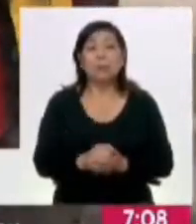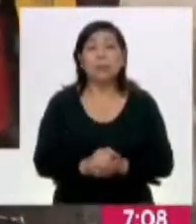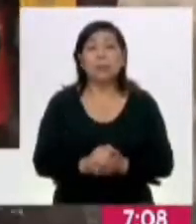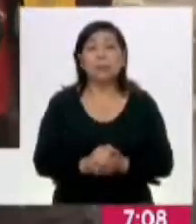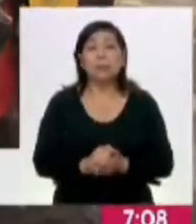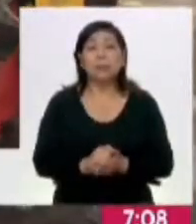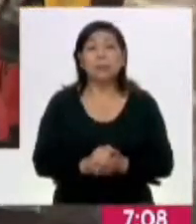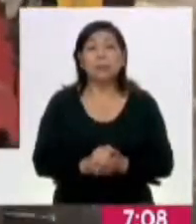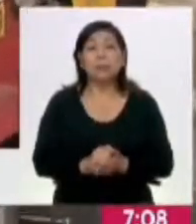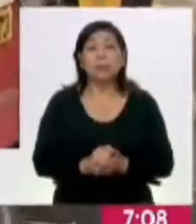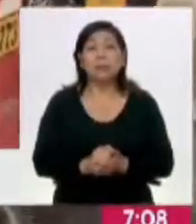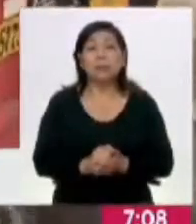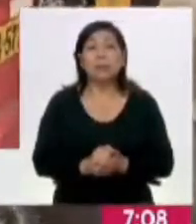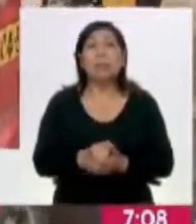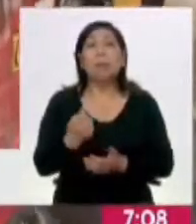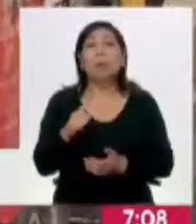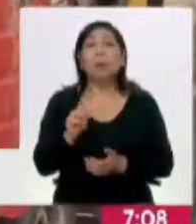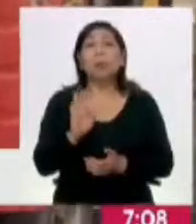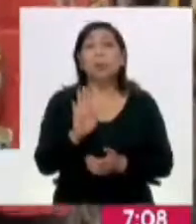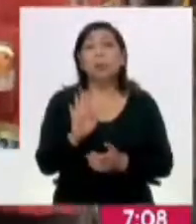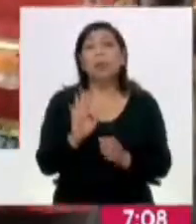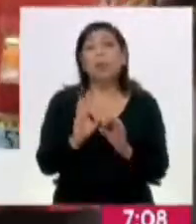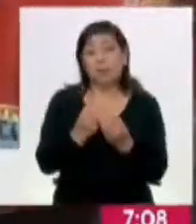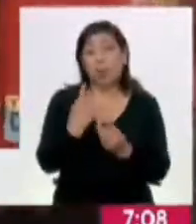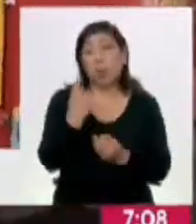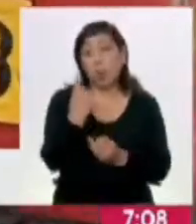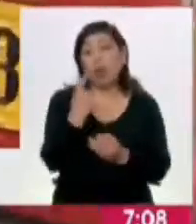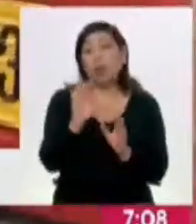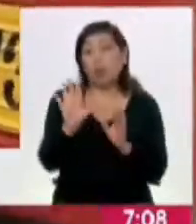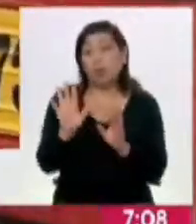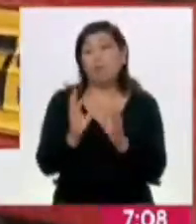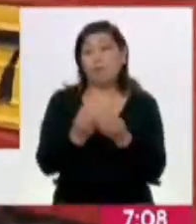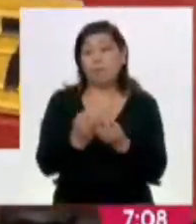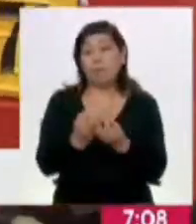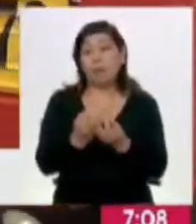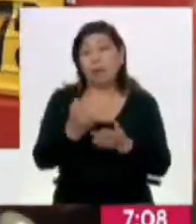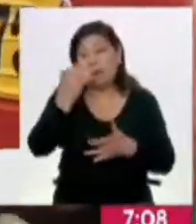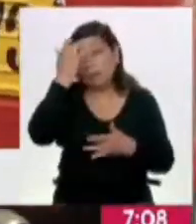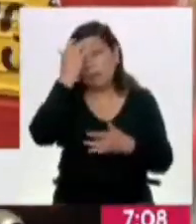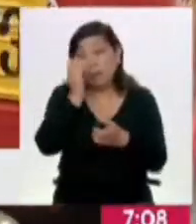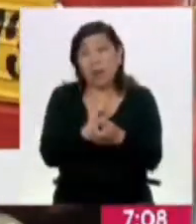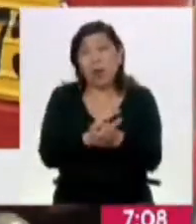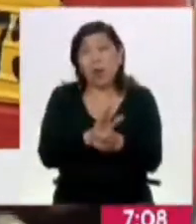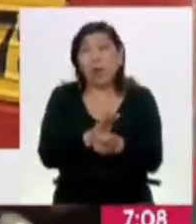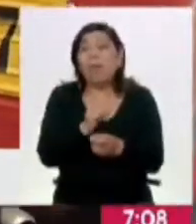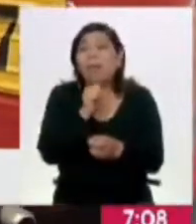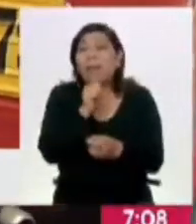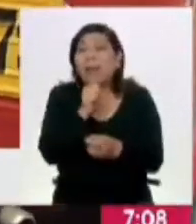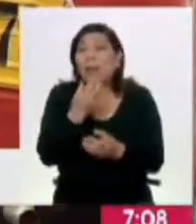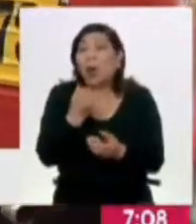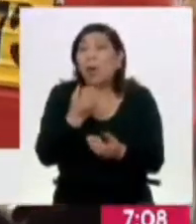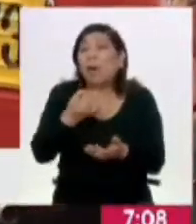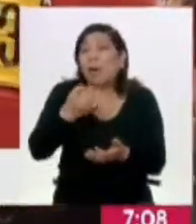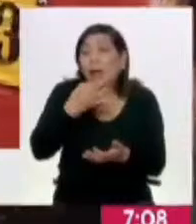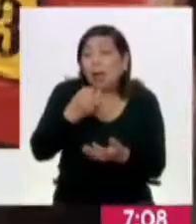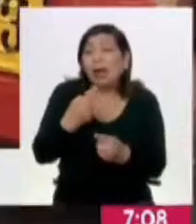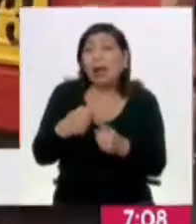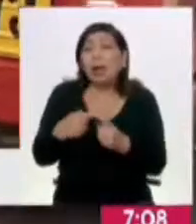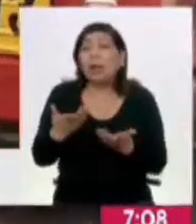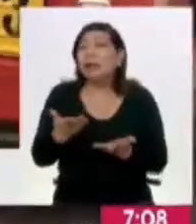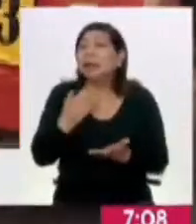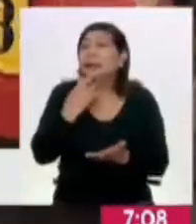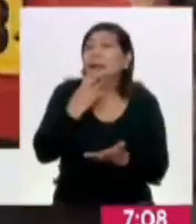Nicolás, debido a que un familiar terminó enfermo de COVID, faltaban medicinas, y es por